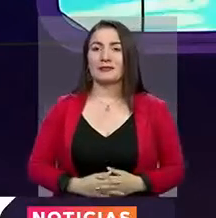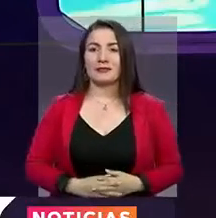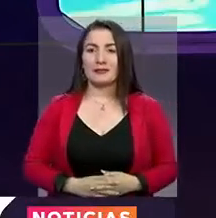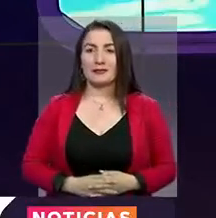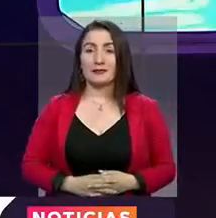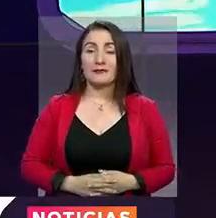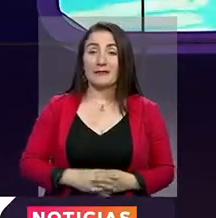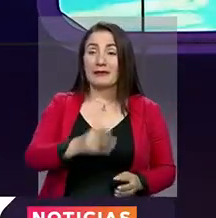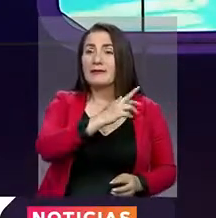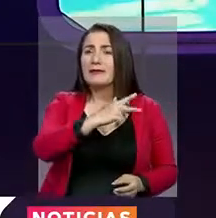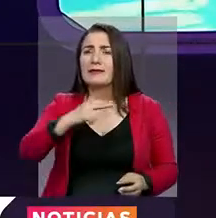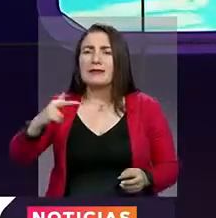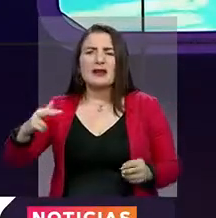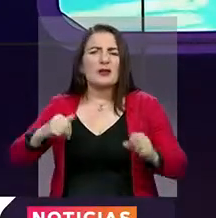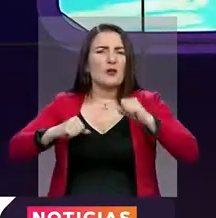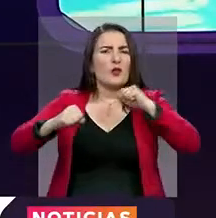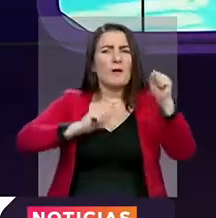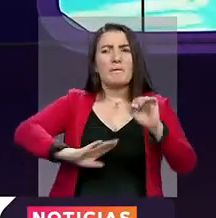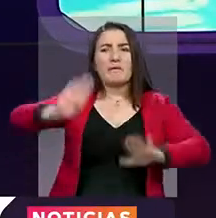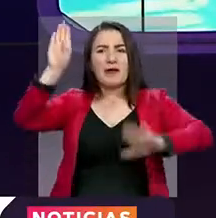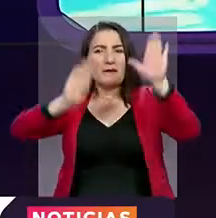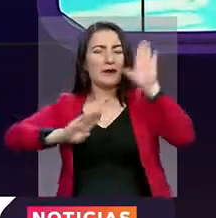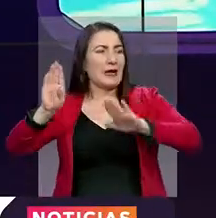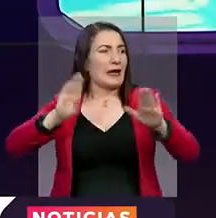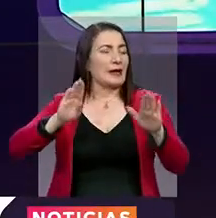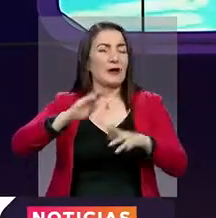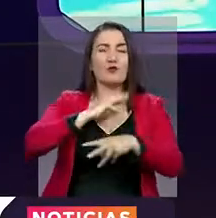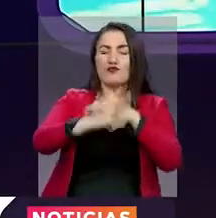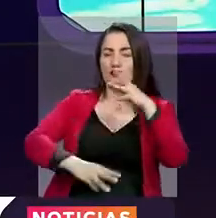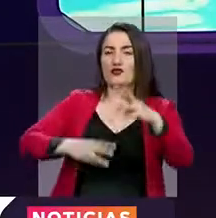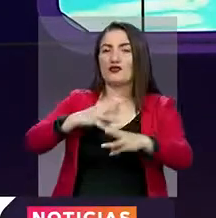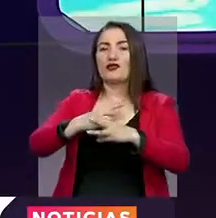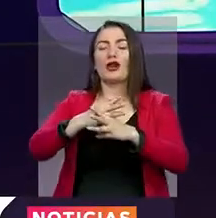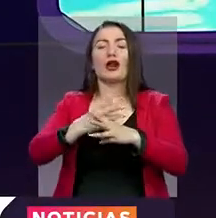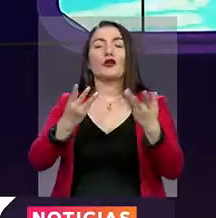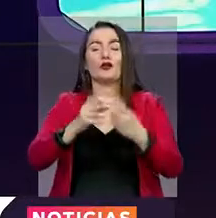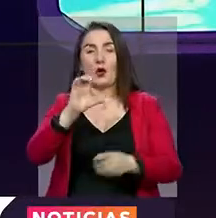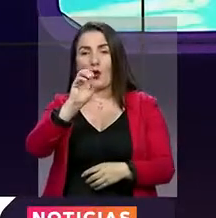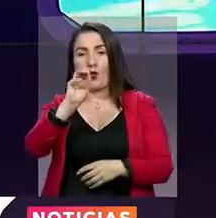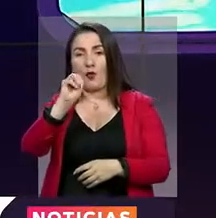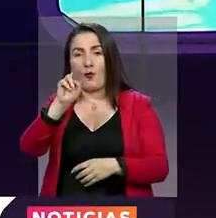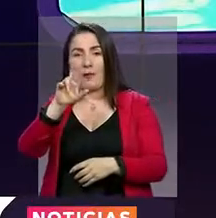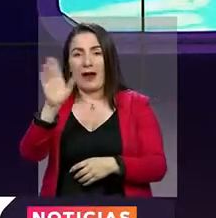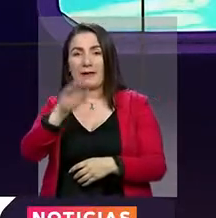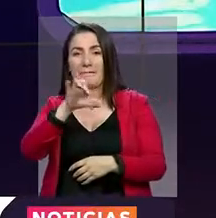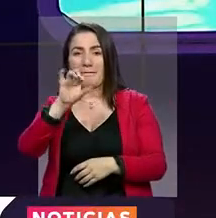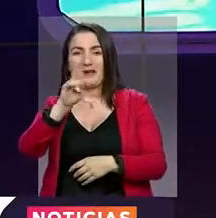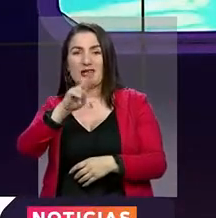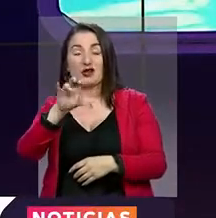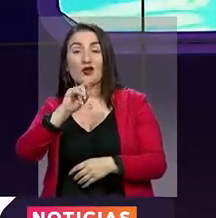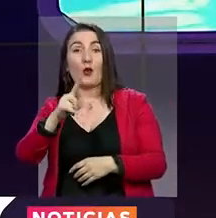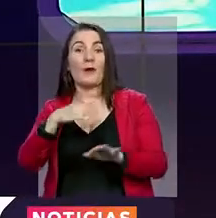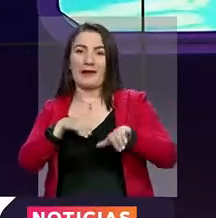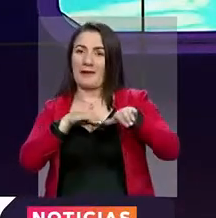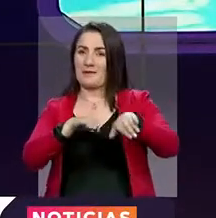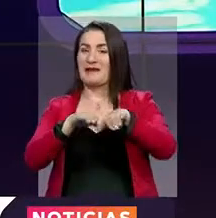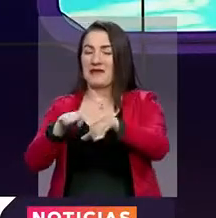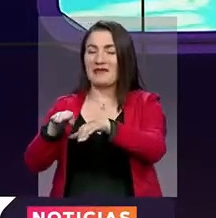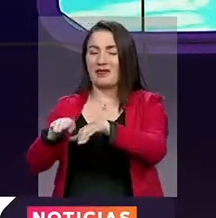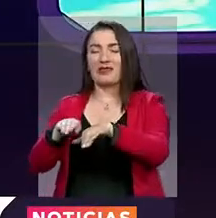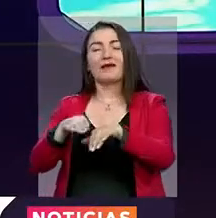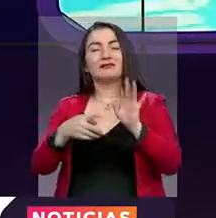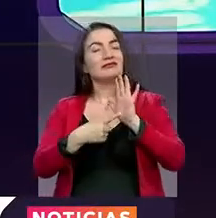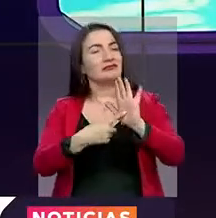La natación bogotana dirá presente en los campeonatos mundiales de Hungría. Omar Pinzón será uno de los representantes de la capital. El